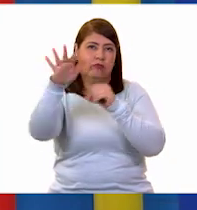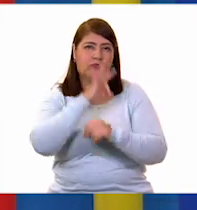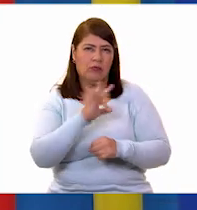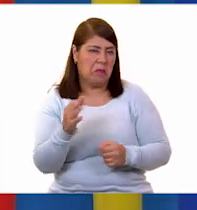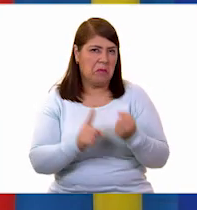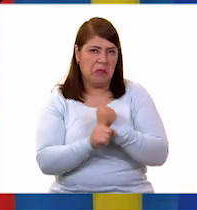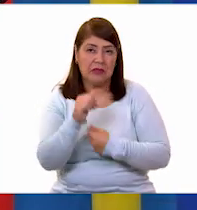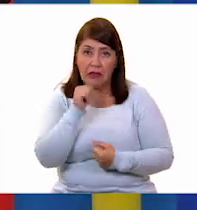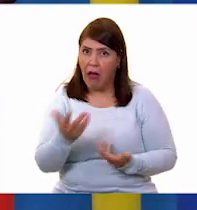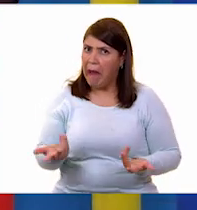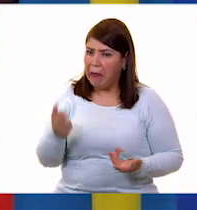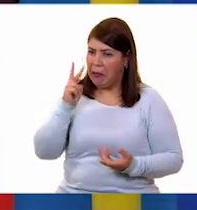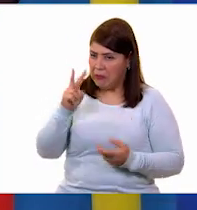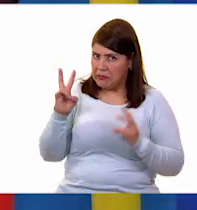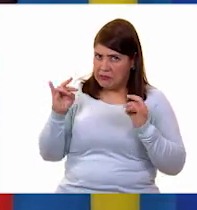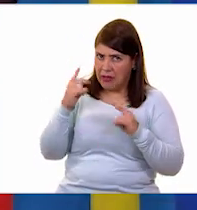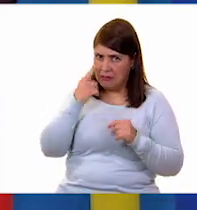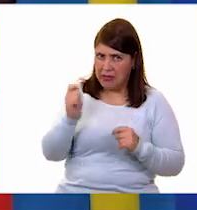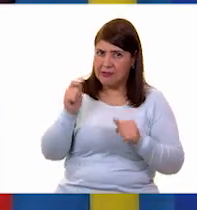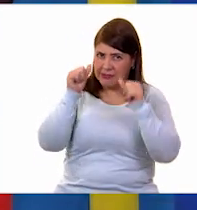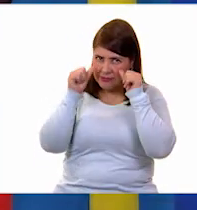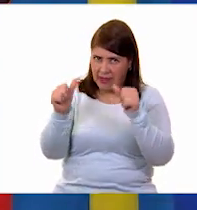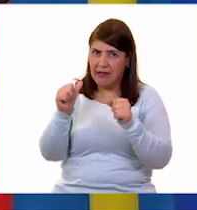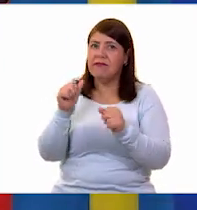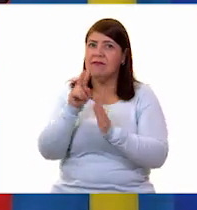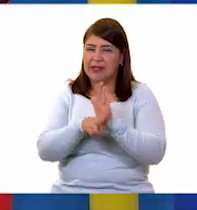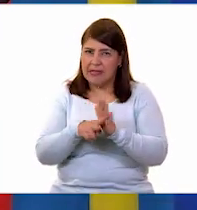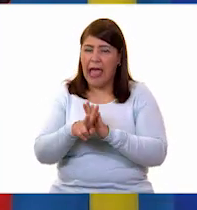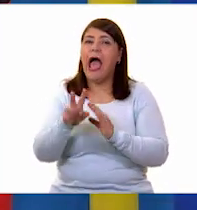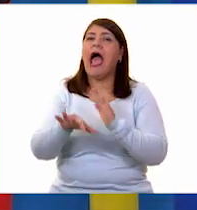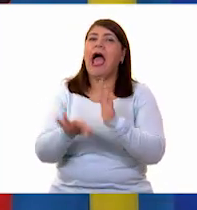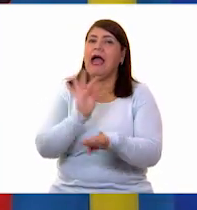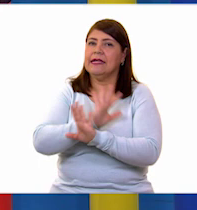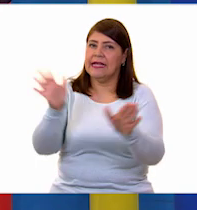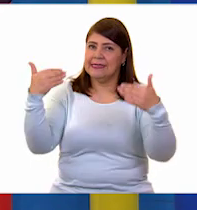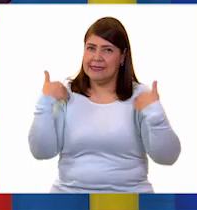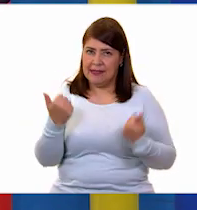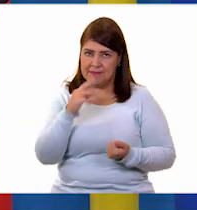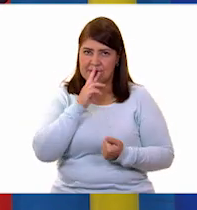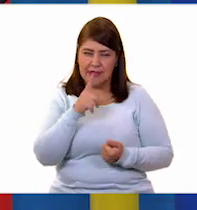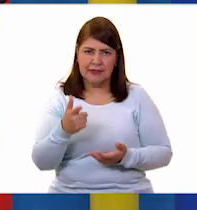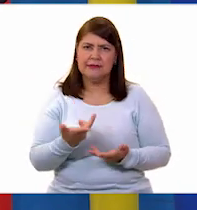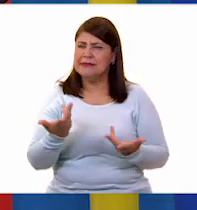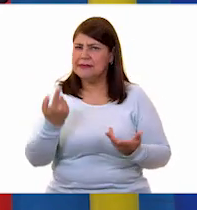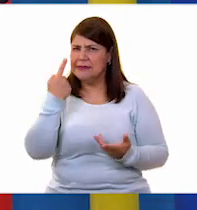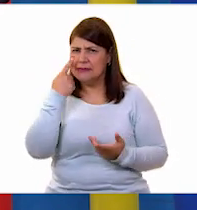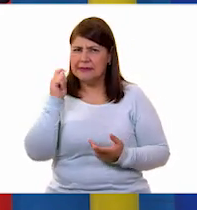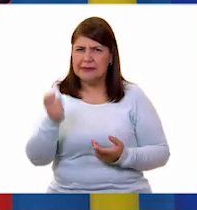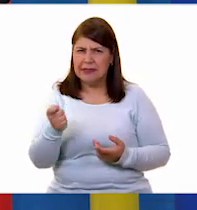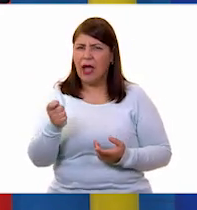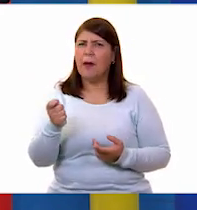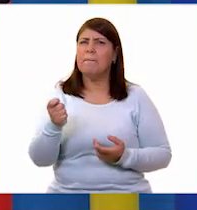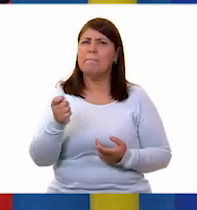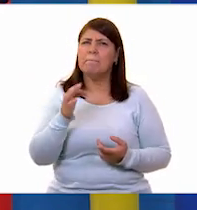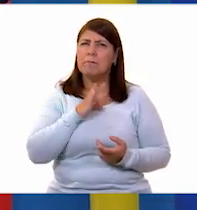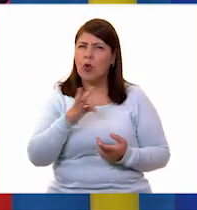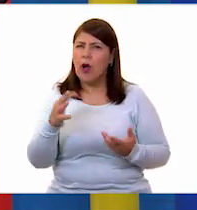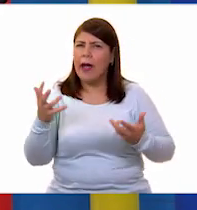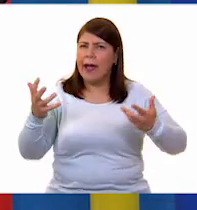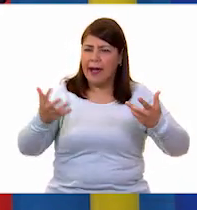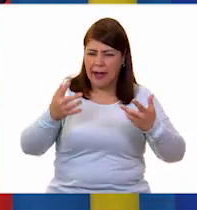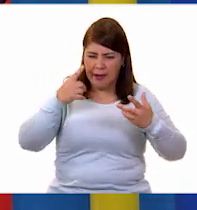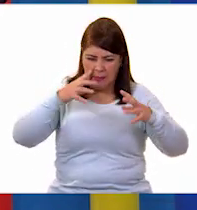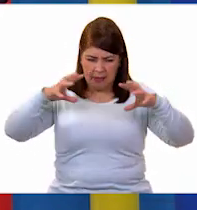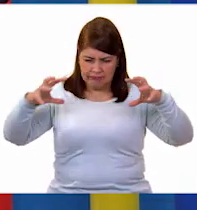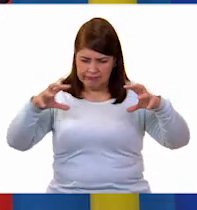bien atendiste el video de la doctora Julieta Fierro. Nos ayudó a comprender mejor. ¿Qué te parece si le damos movimiento a nuestro